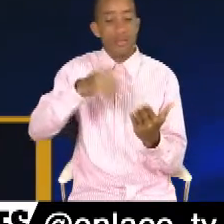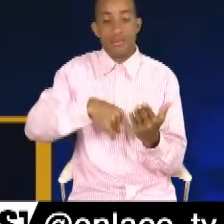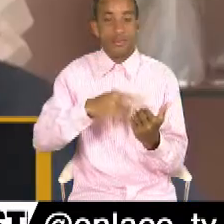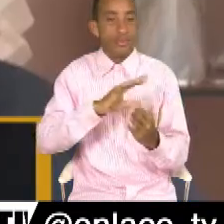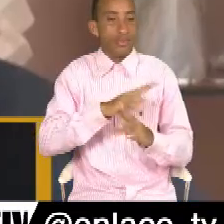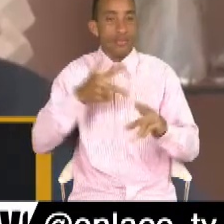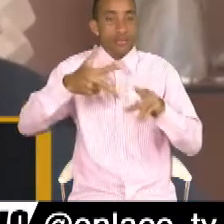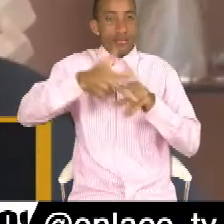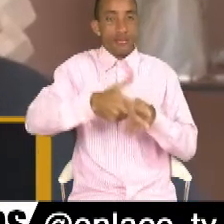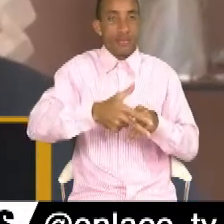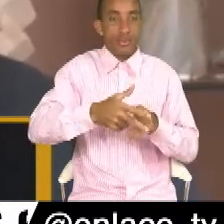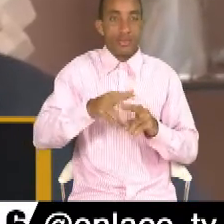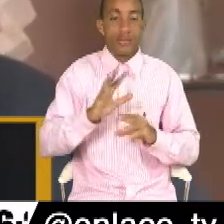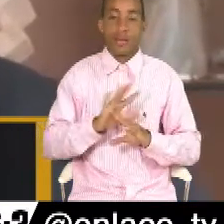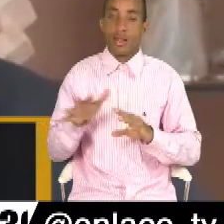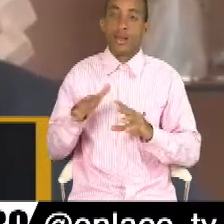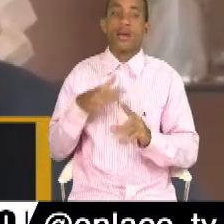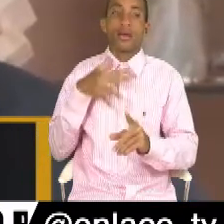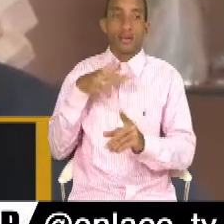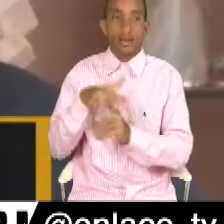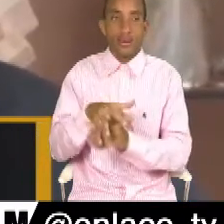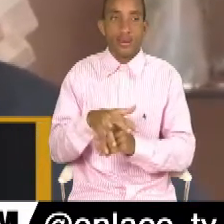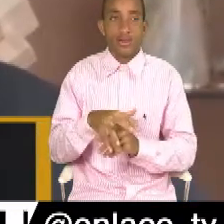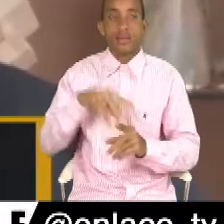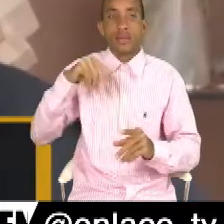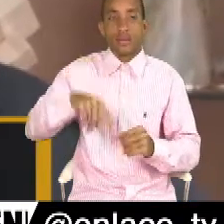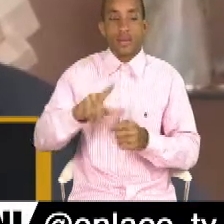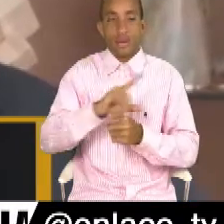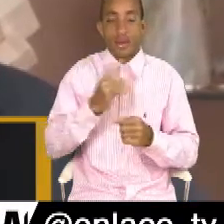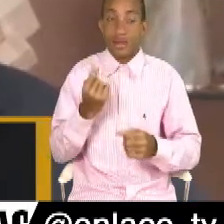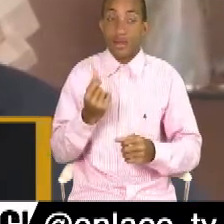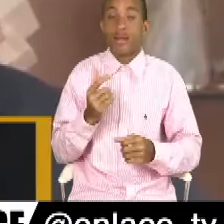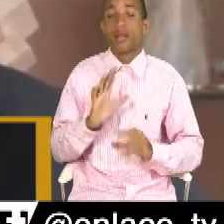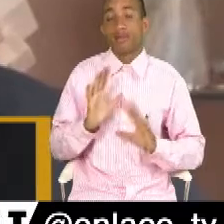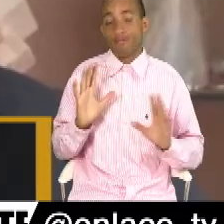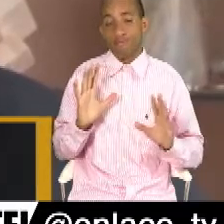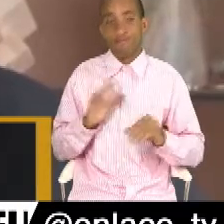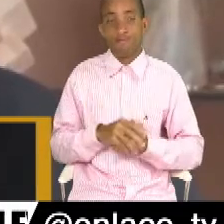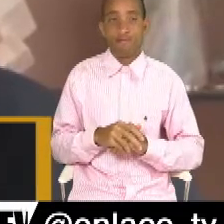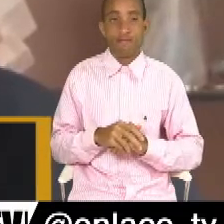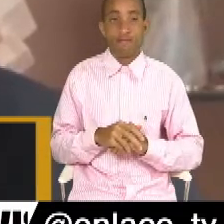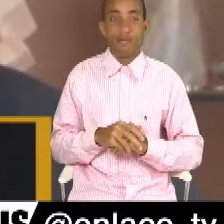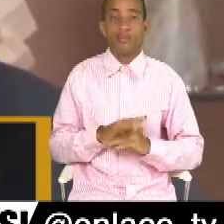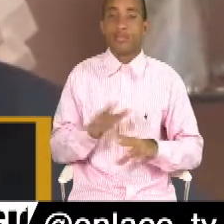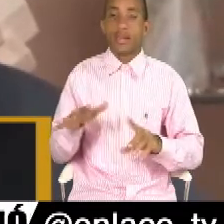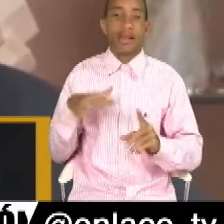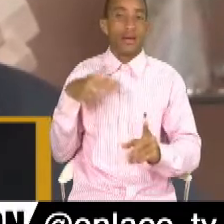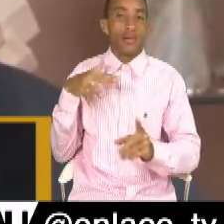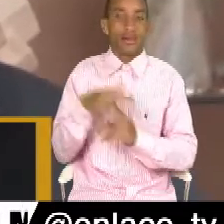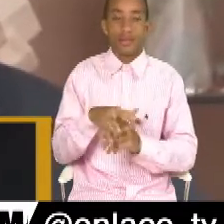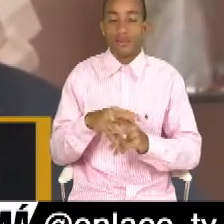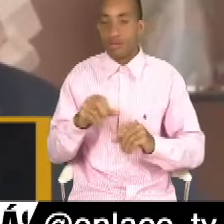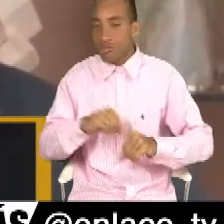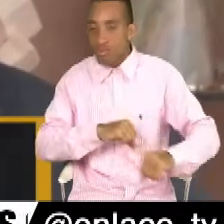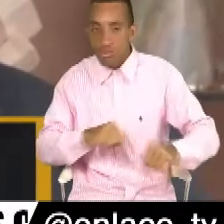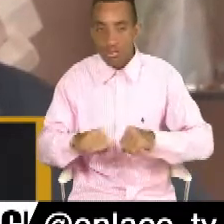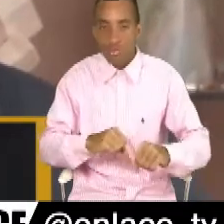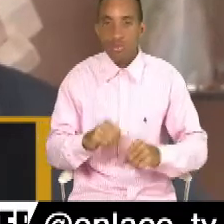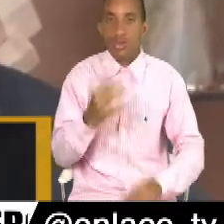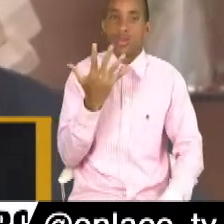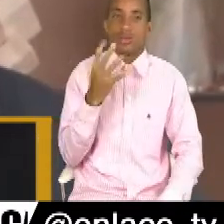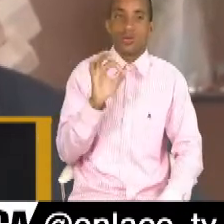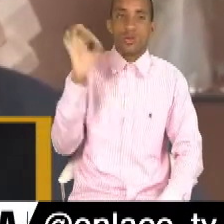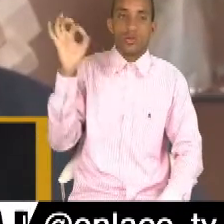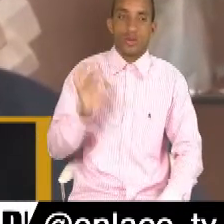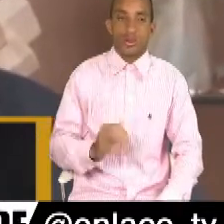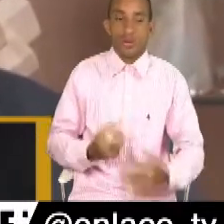un grave daño a la economía local, pero adicionalmente pues la operación está seriamente afectada y cerca del 50% de la